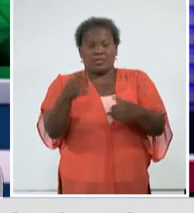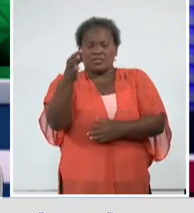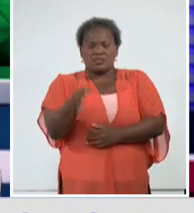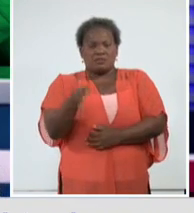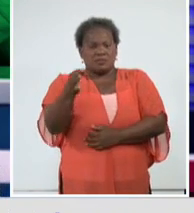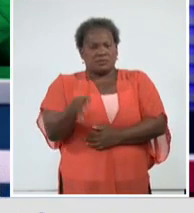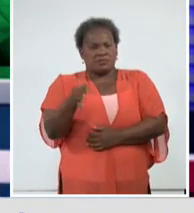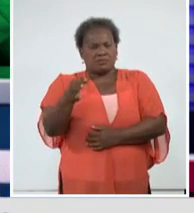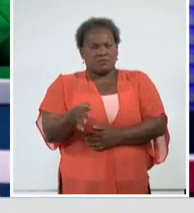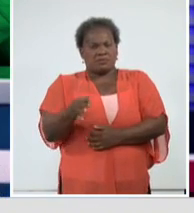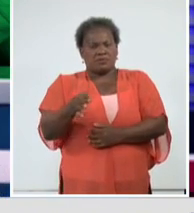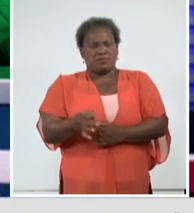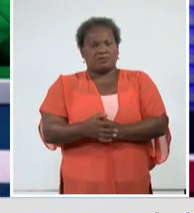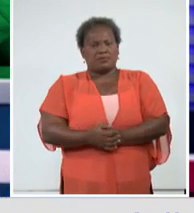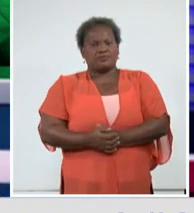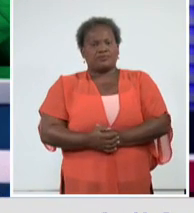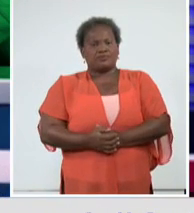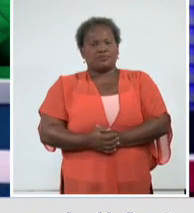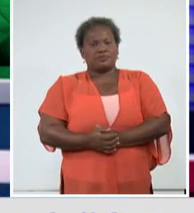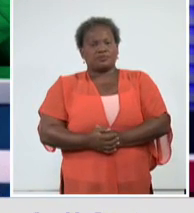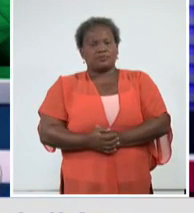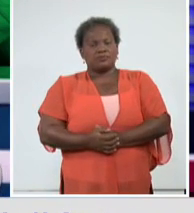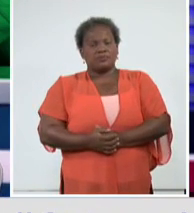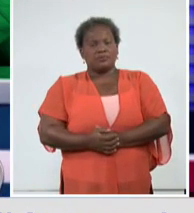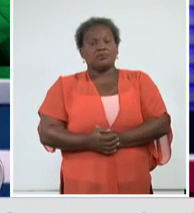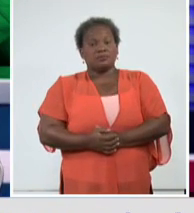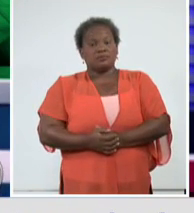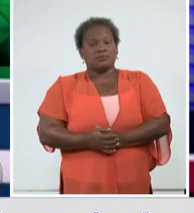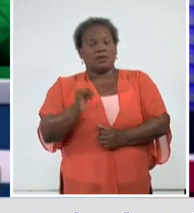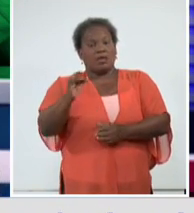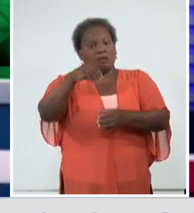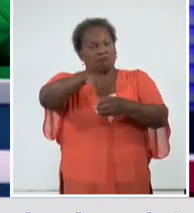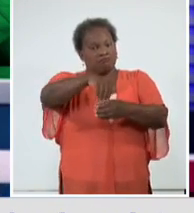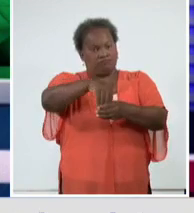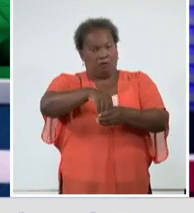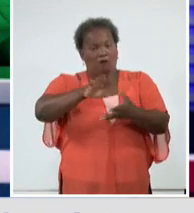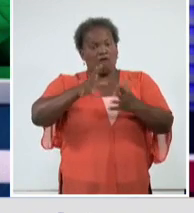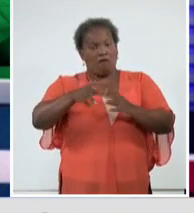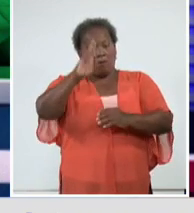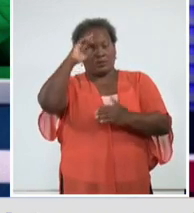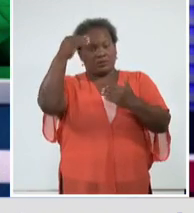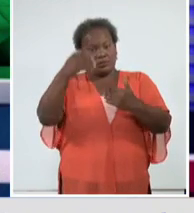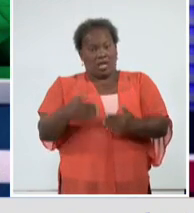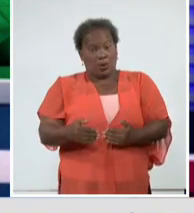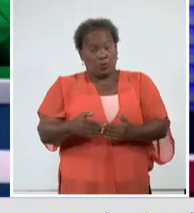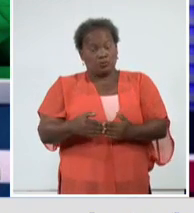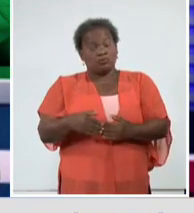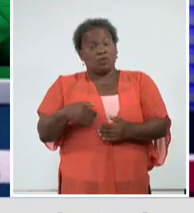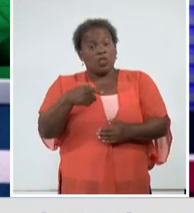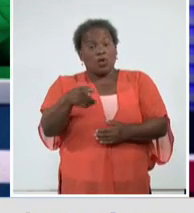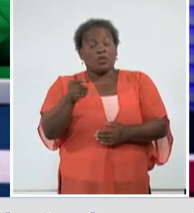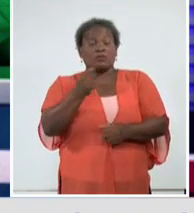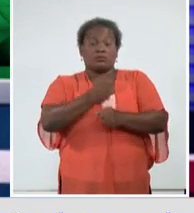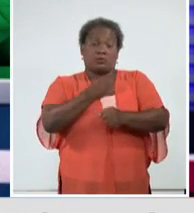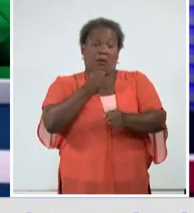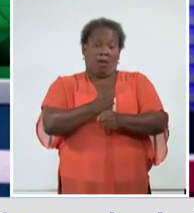tiene que, tiene que insertarse en los sistemas de salud hacia donde van, o sea, hay protocolos que están